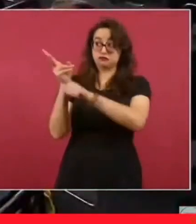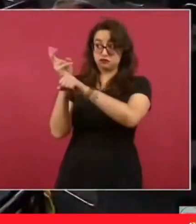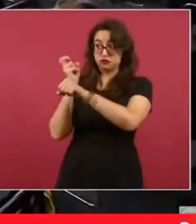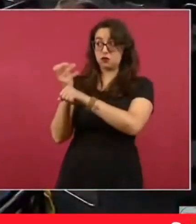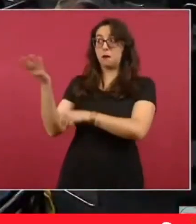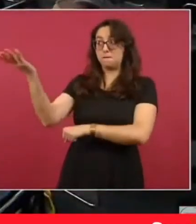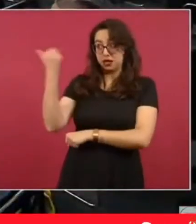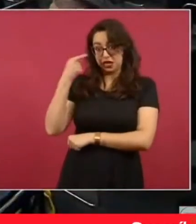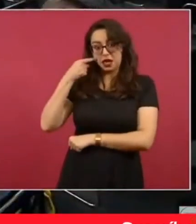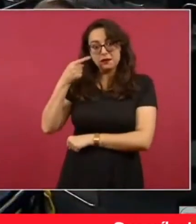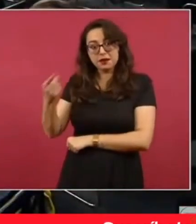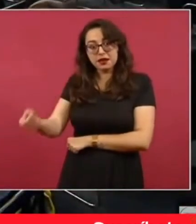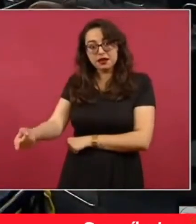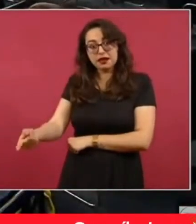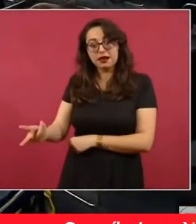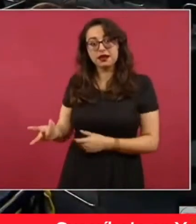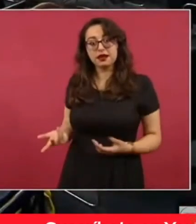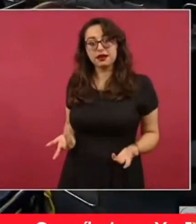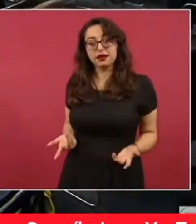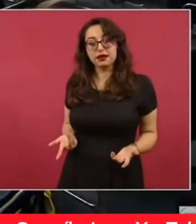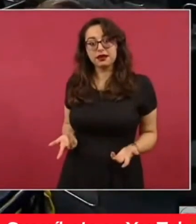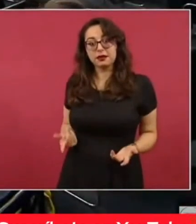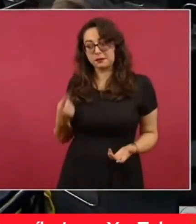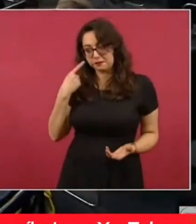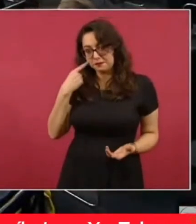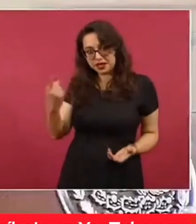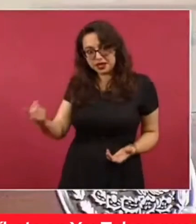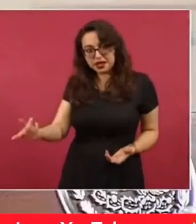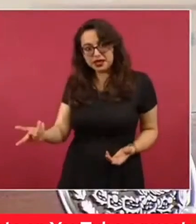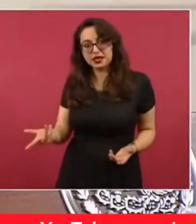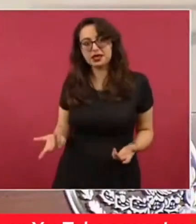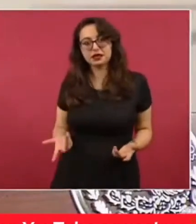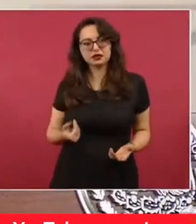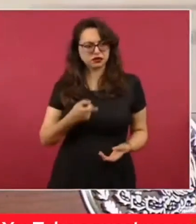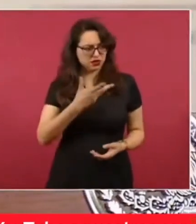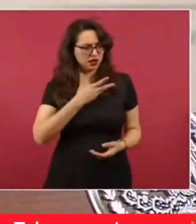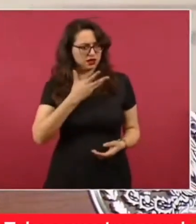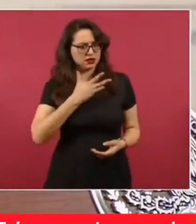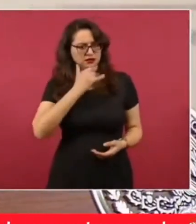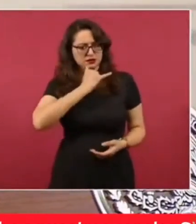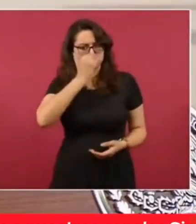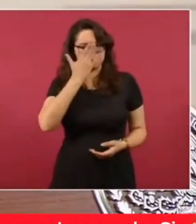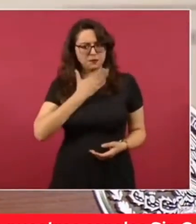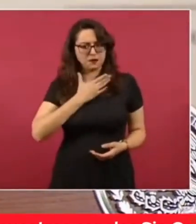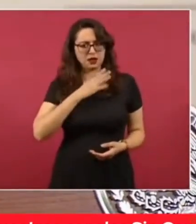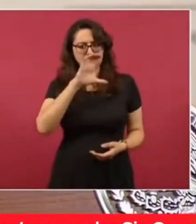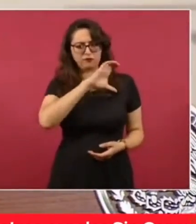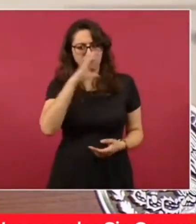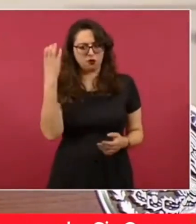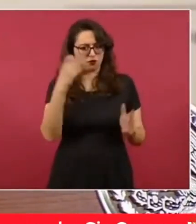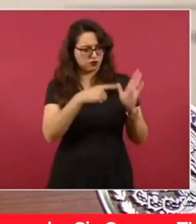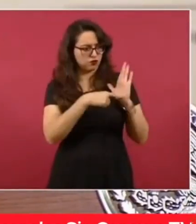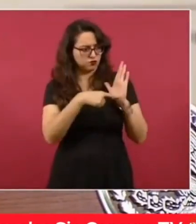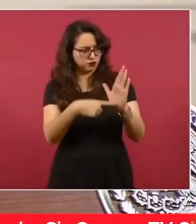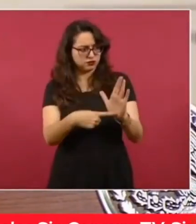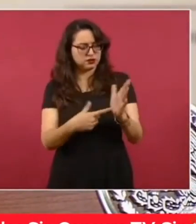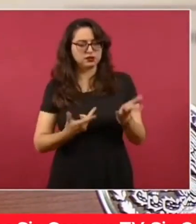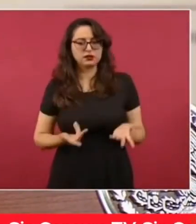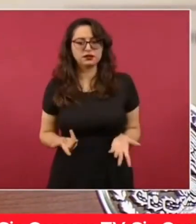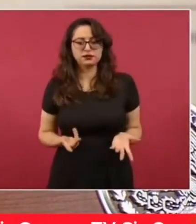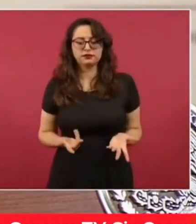que vean no tienes ahí las imágenes porque este